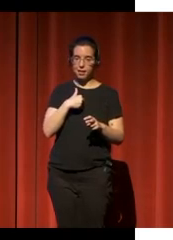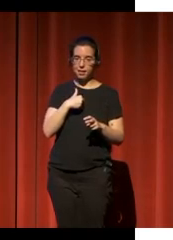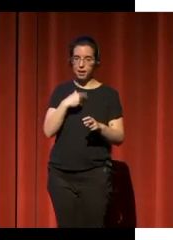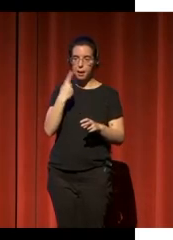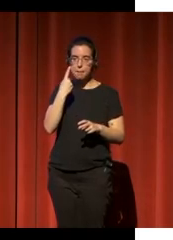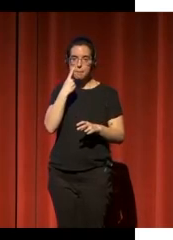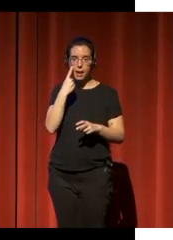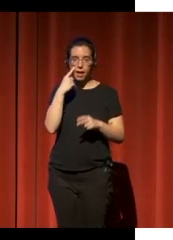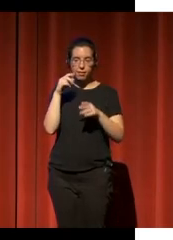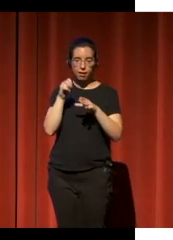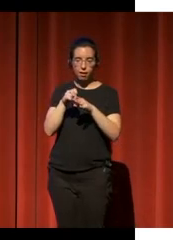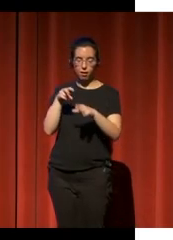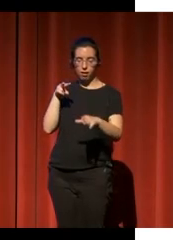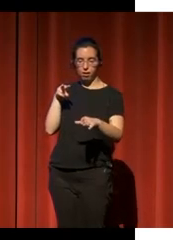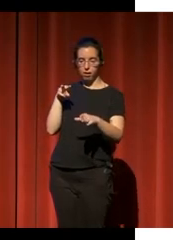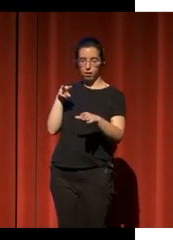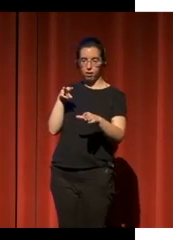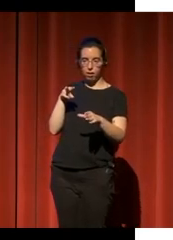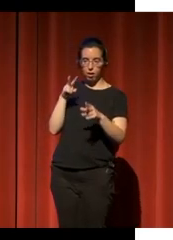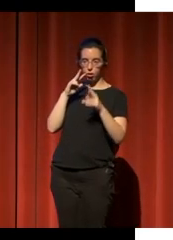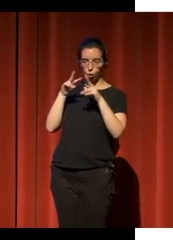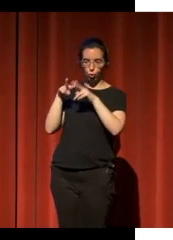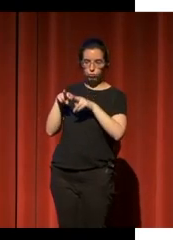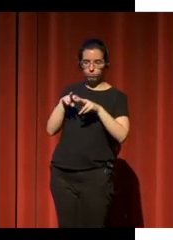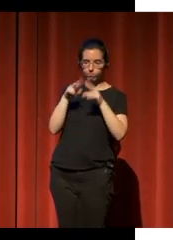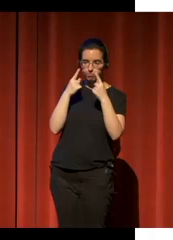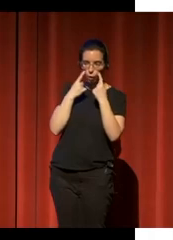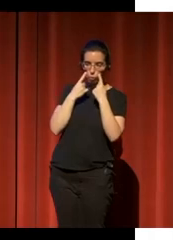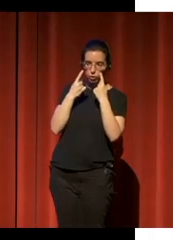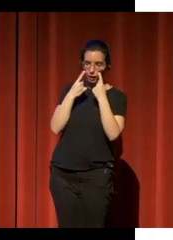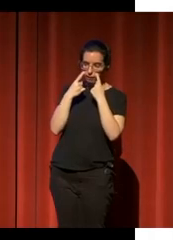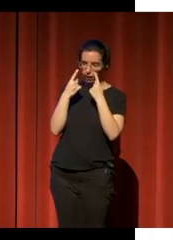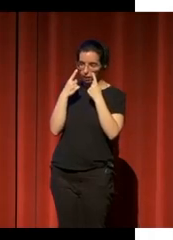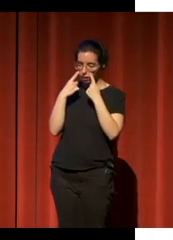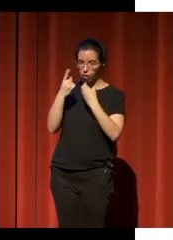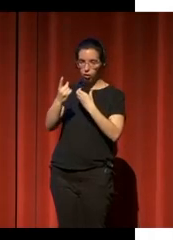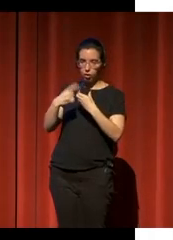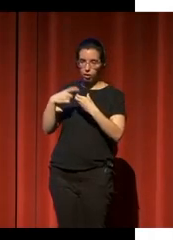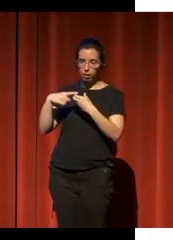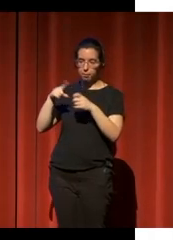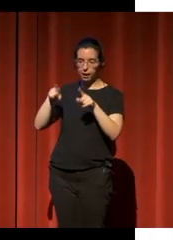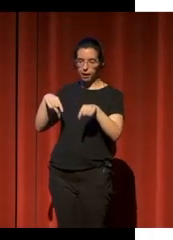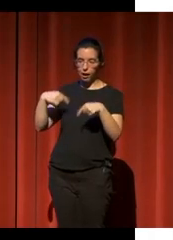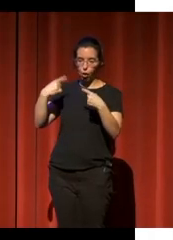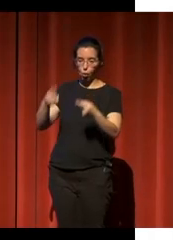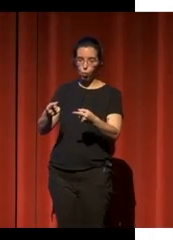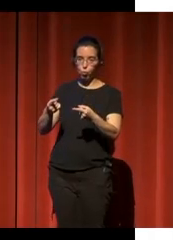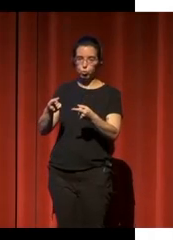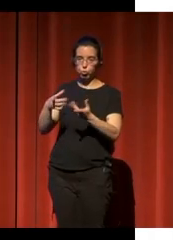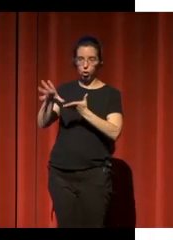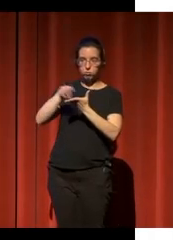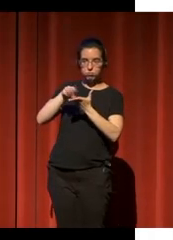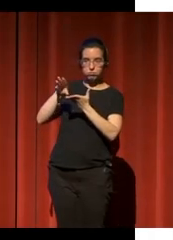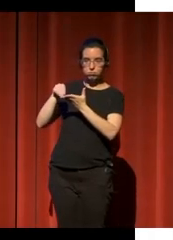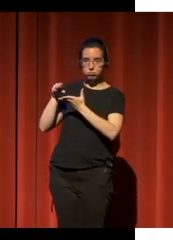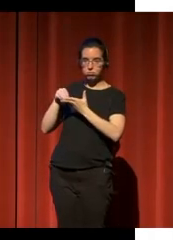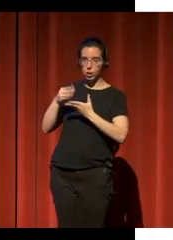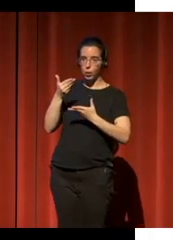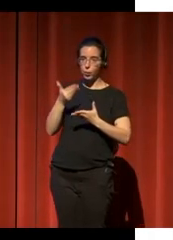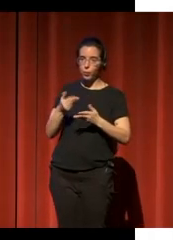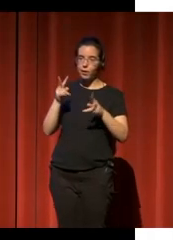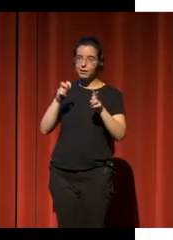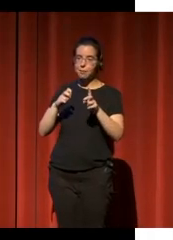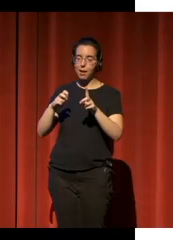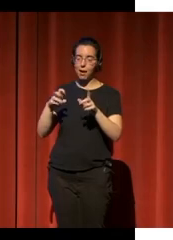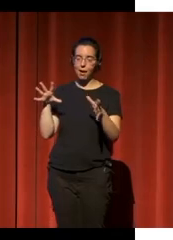participante eh Para extraer conclusiones importantes alrededor de la participación ciudadana